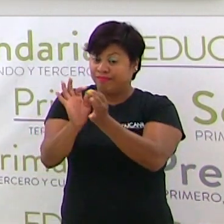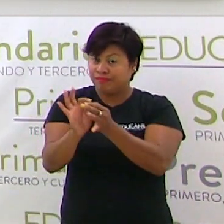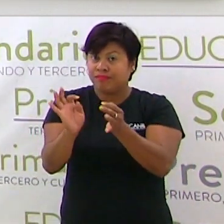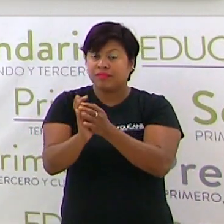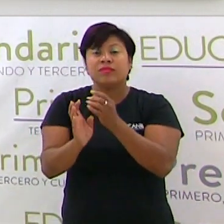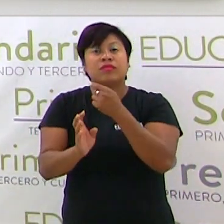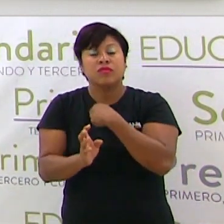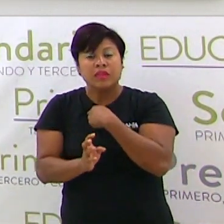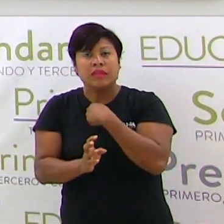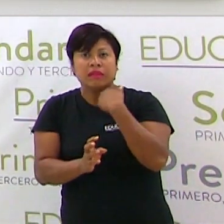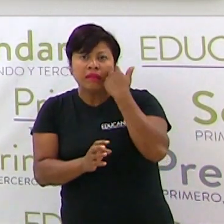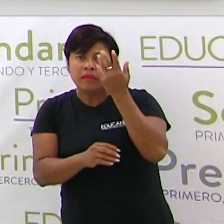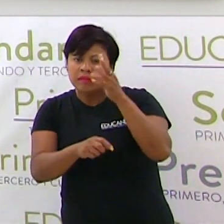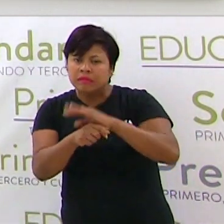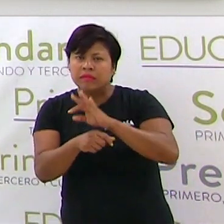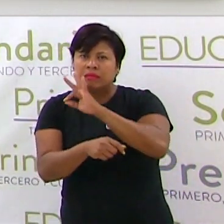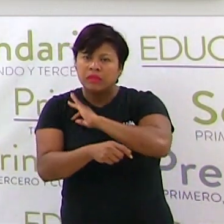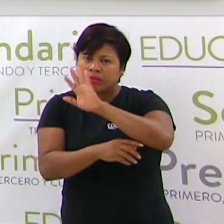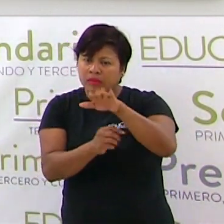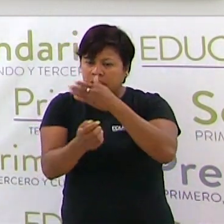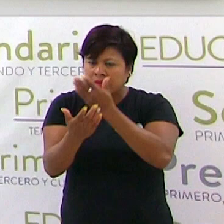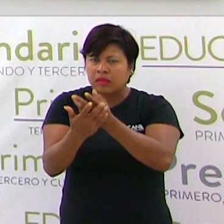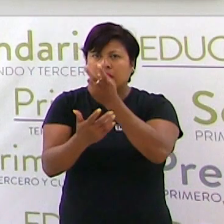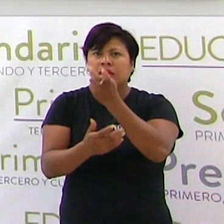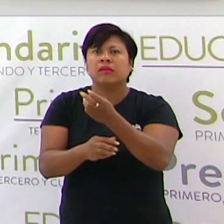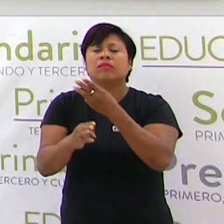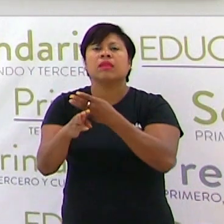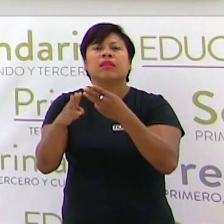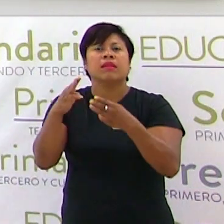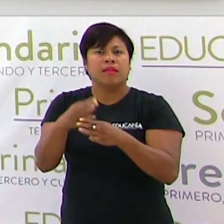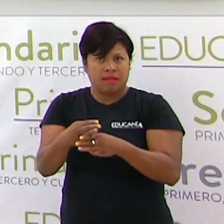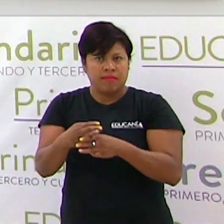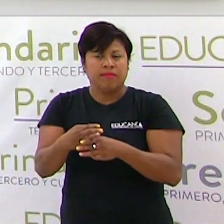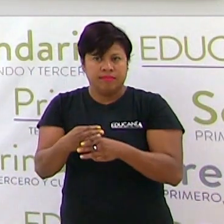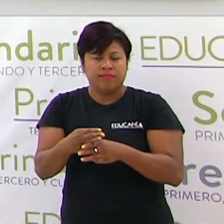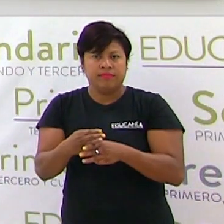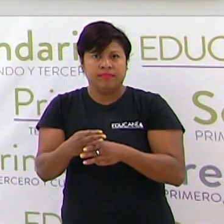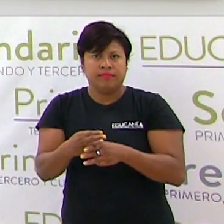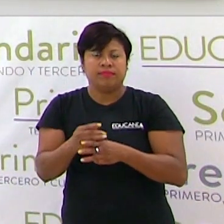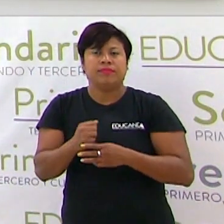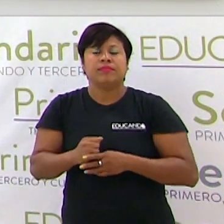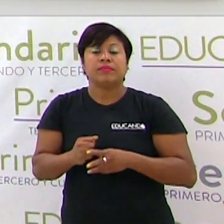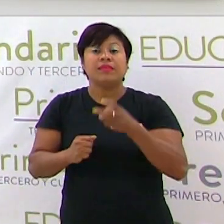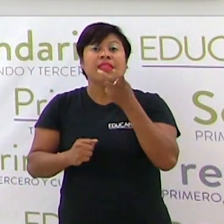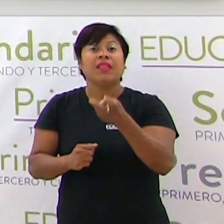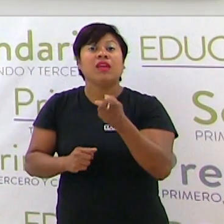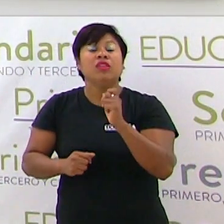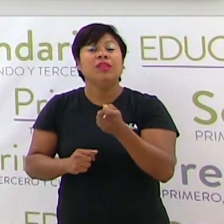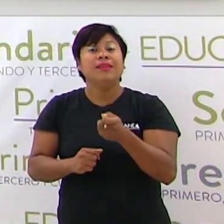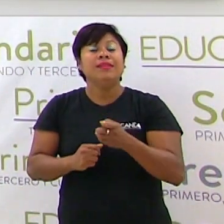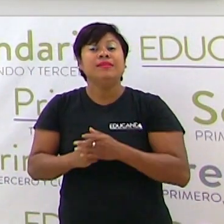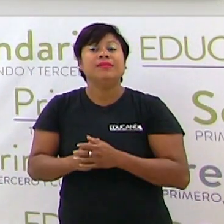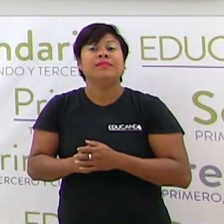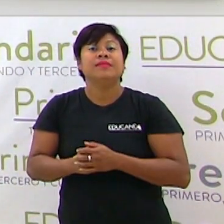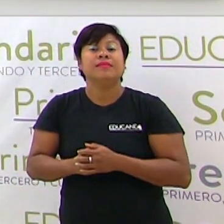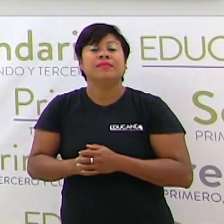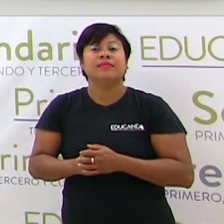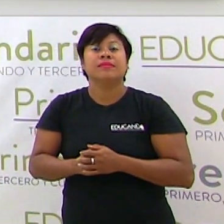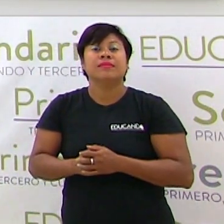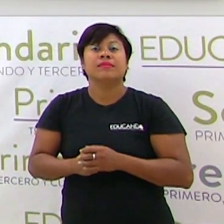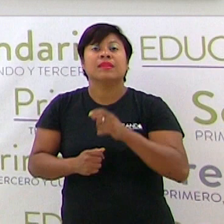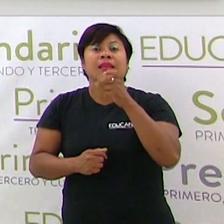me permito solicitar a usted los siguientes materiales. Esto, niños, entonces es